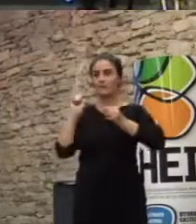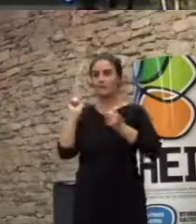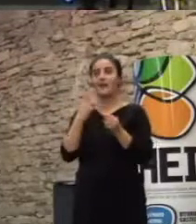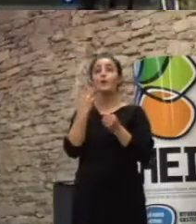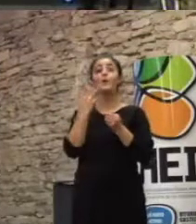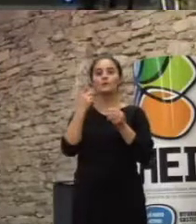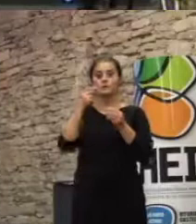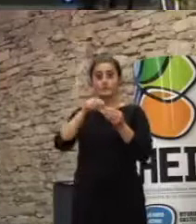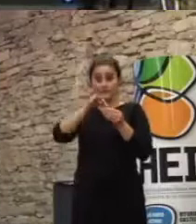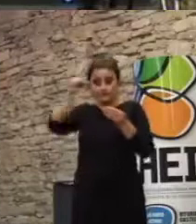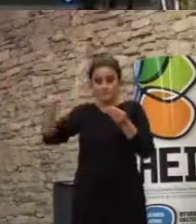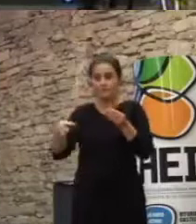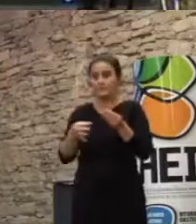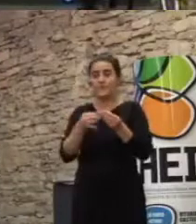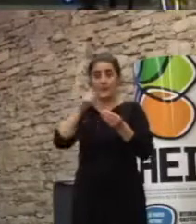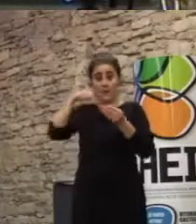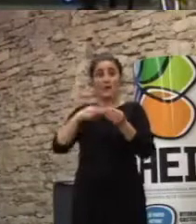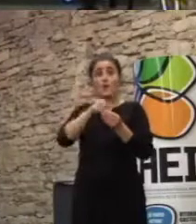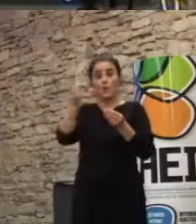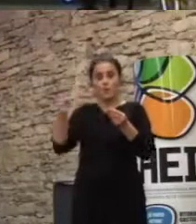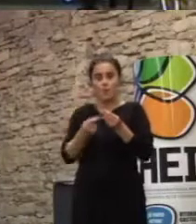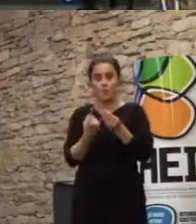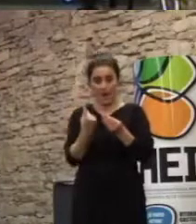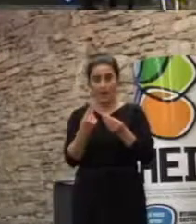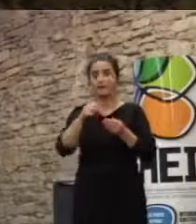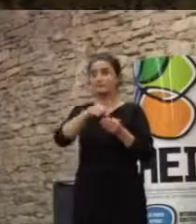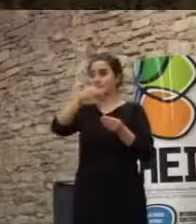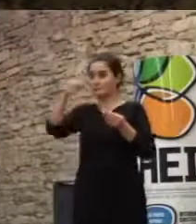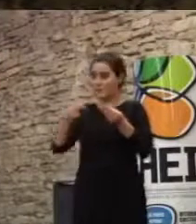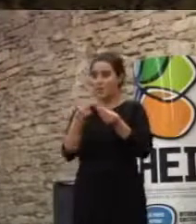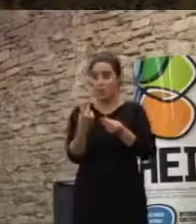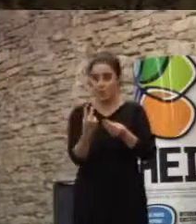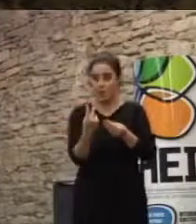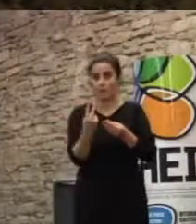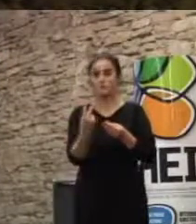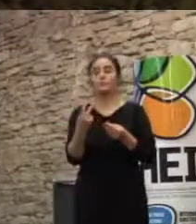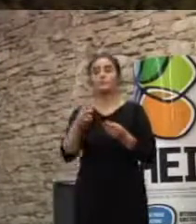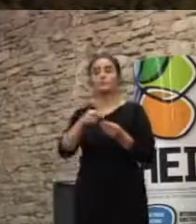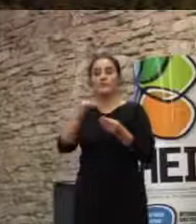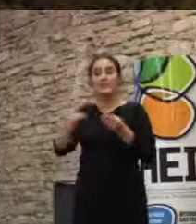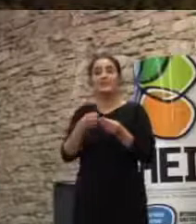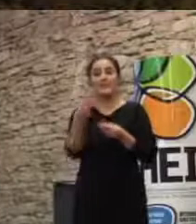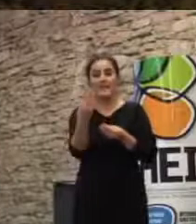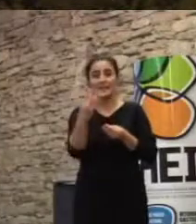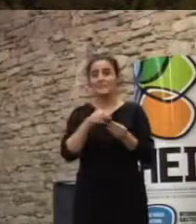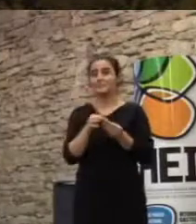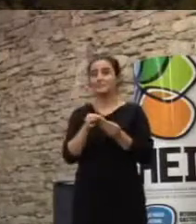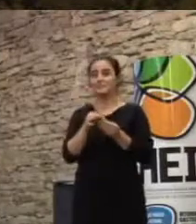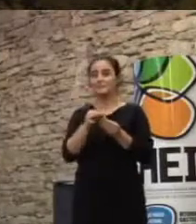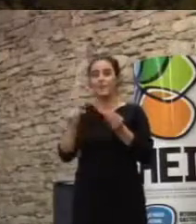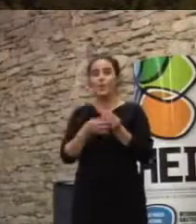4 atención bajamos 4 cartas de arriba abajo bajamos una bajamos 2 bajamos 3